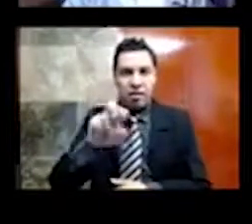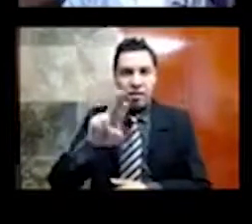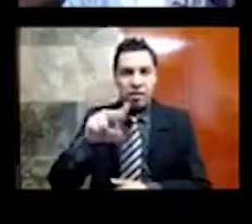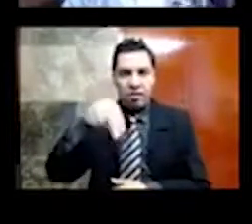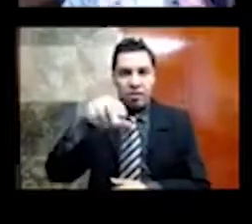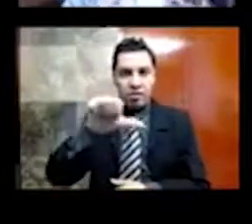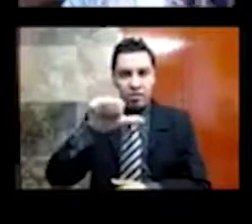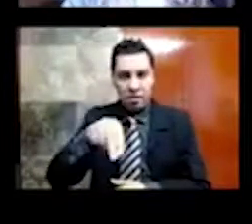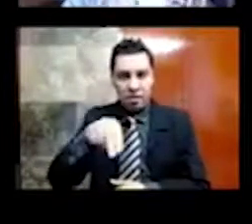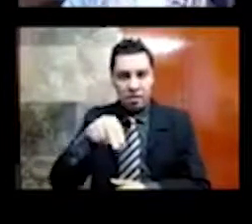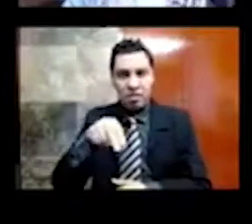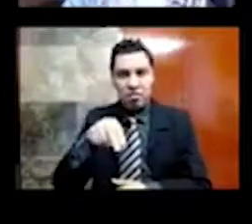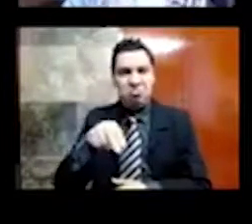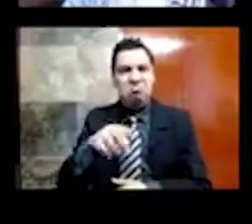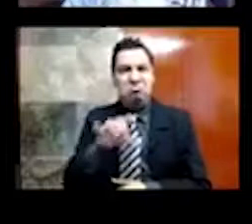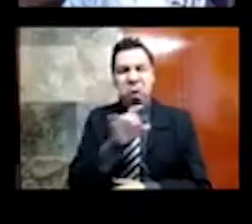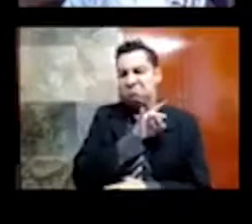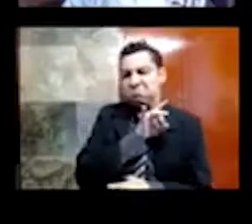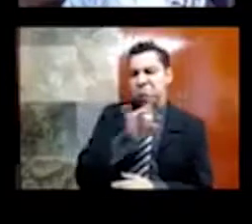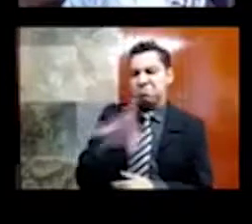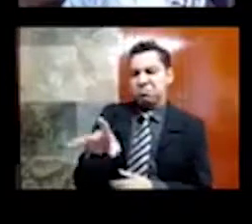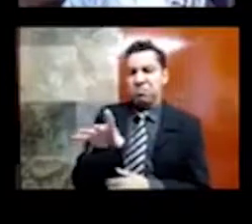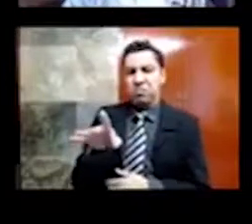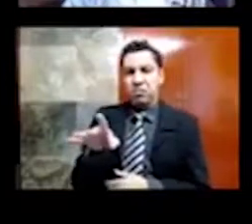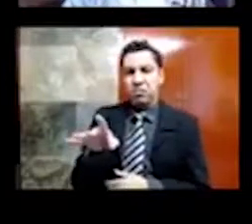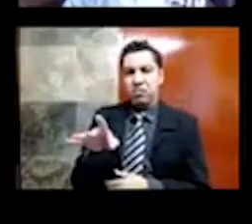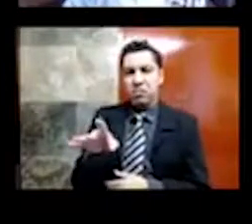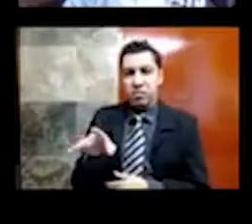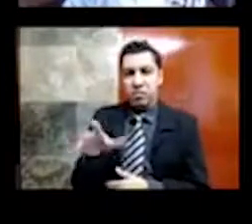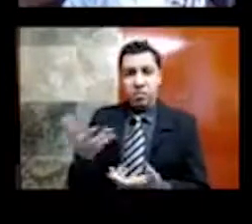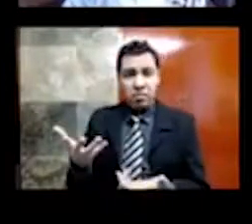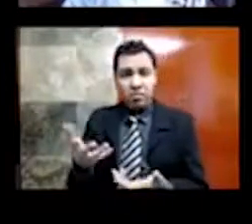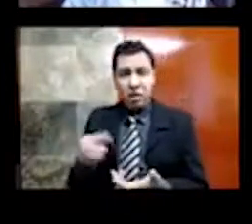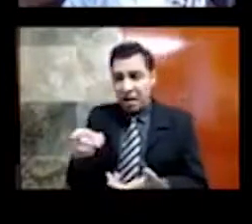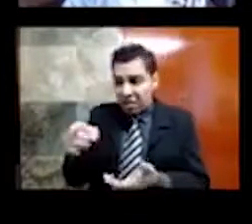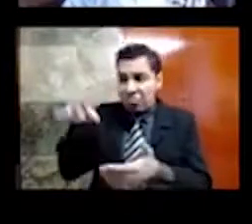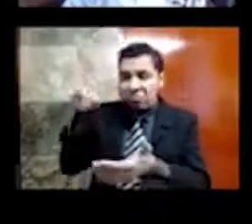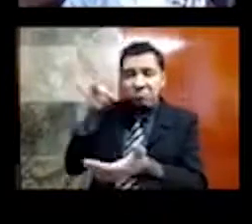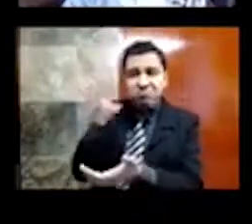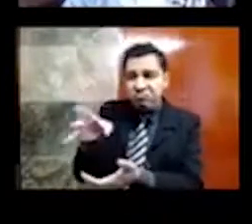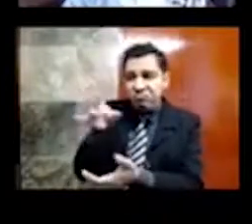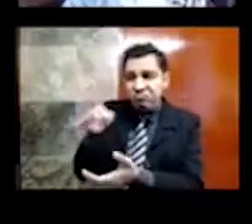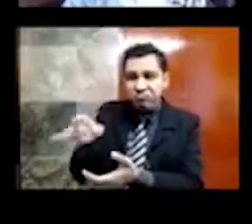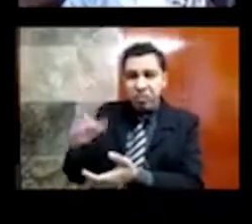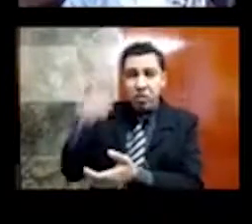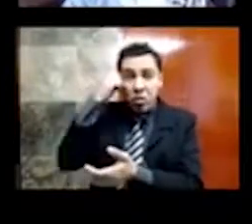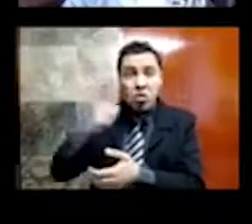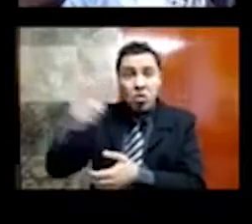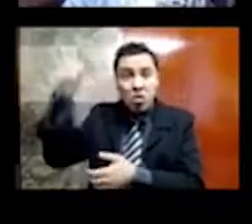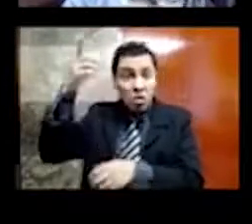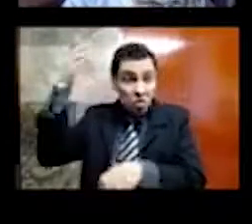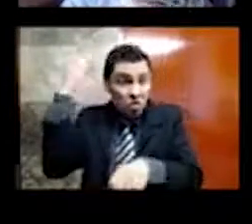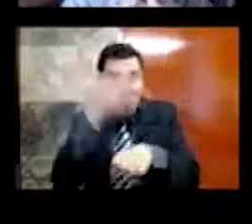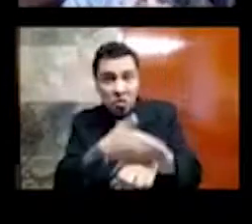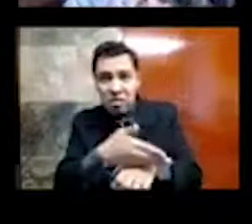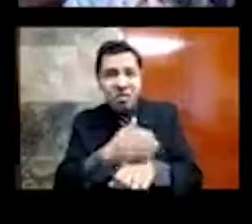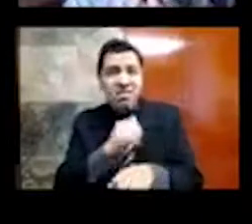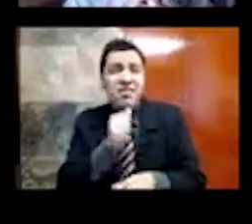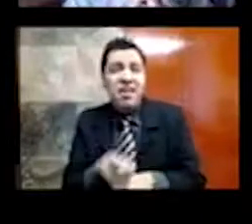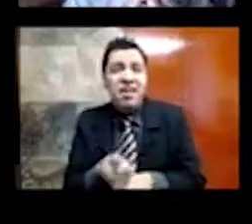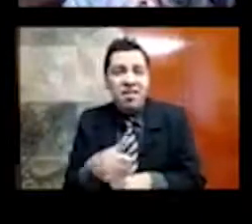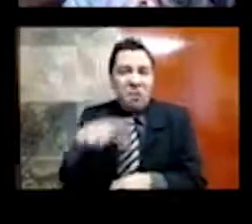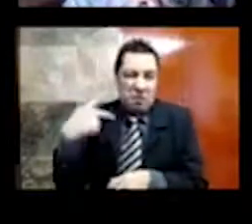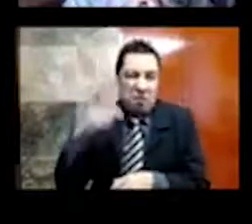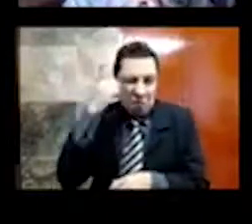esto. Llegó y destruyó y no le pasó nada, no lo mató un rayo divino. Entonces, y es que finalmente es interesante